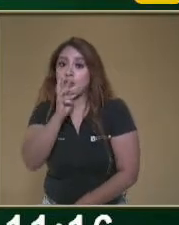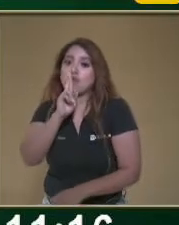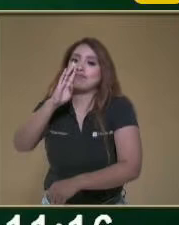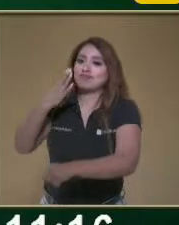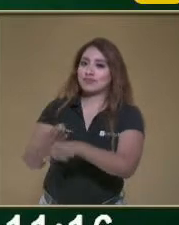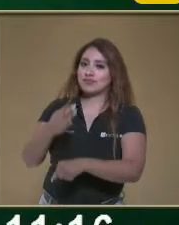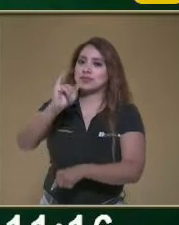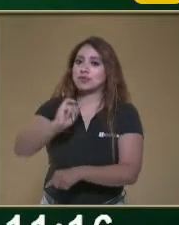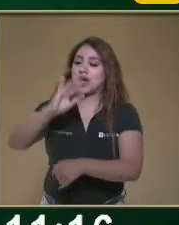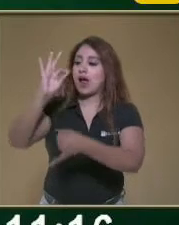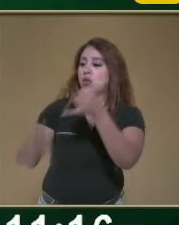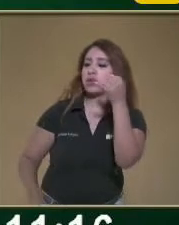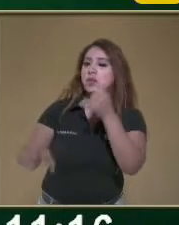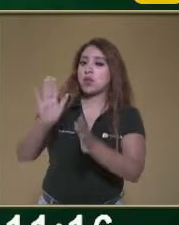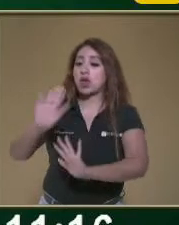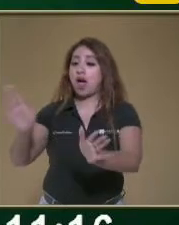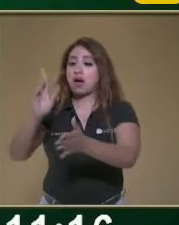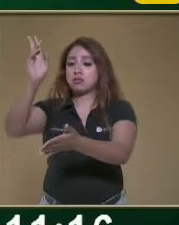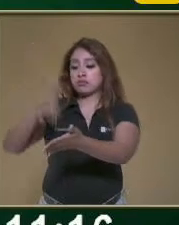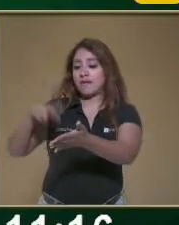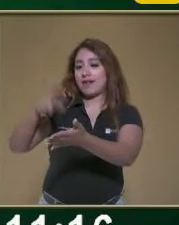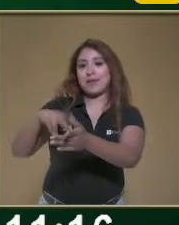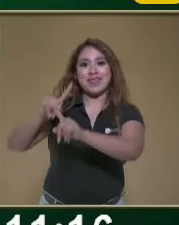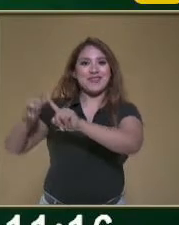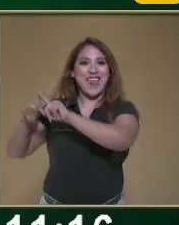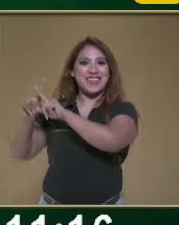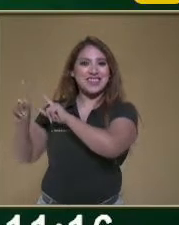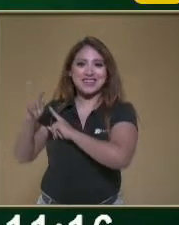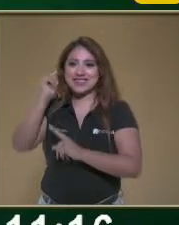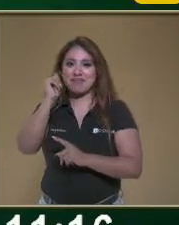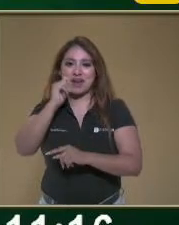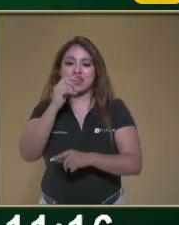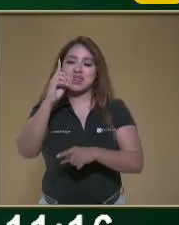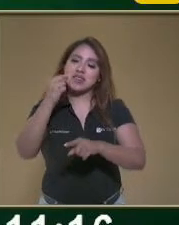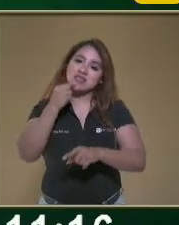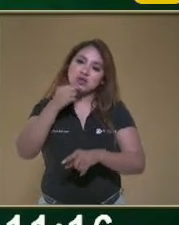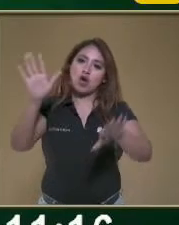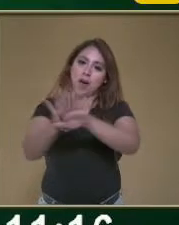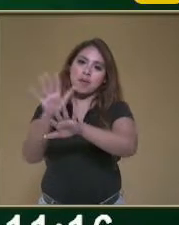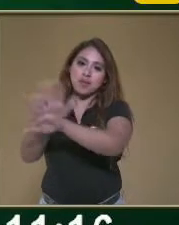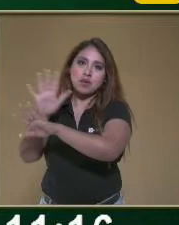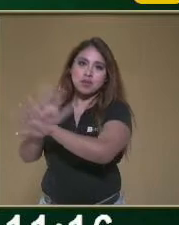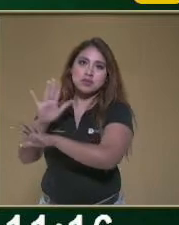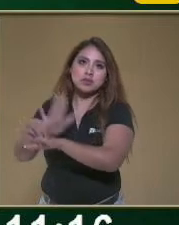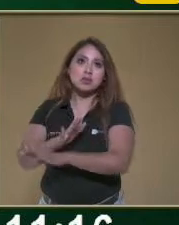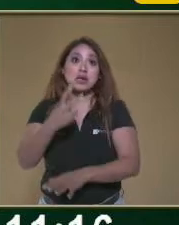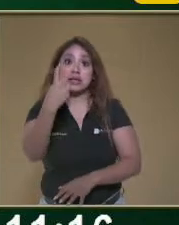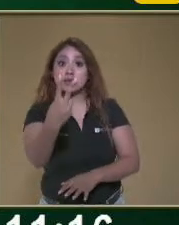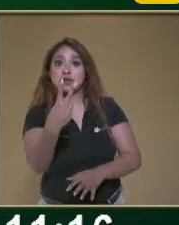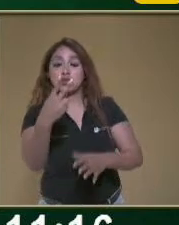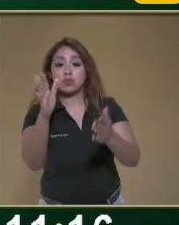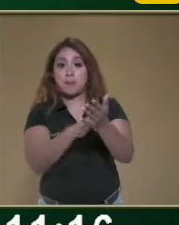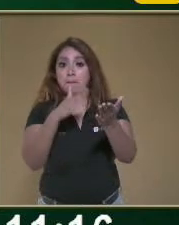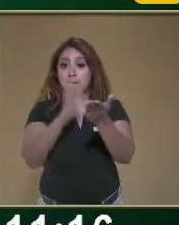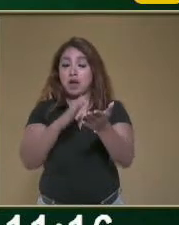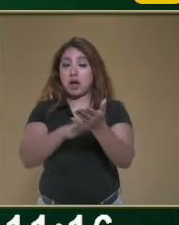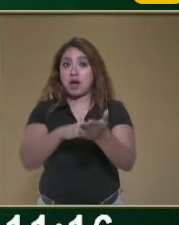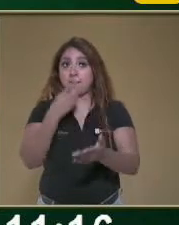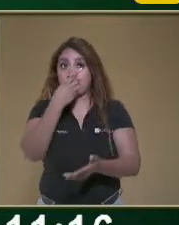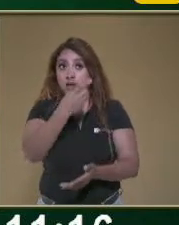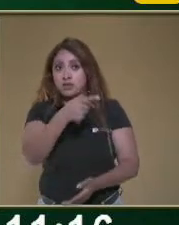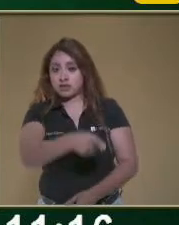final viene la firma de un niño diferente. Vamos a ver estas dos páginas del diario de grupo de primer grado. Y dice así la